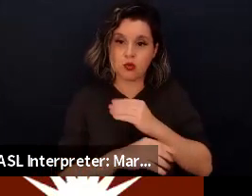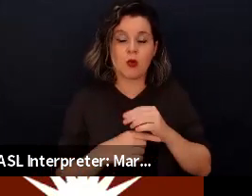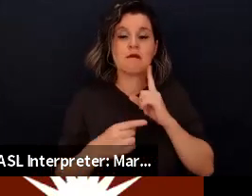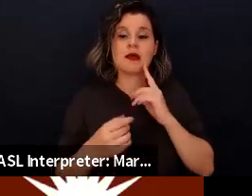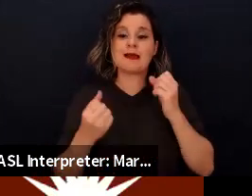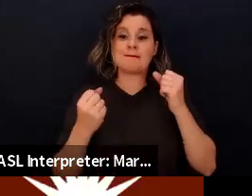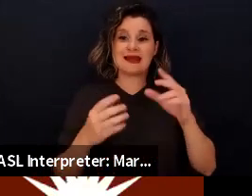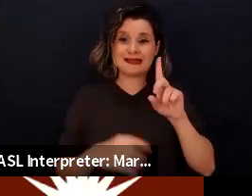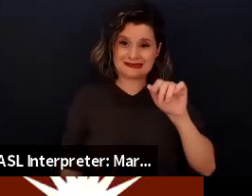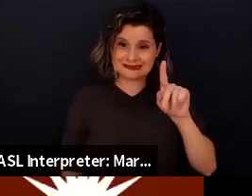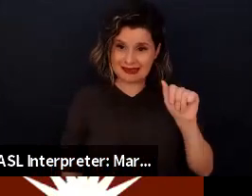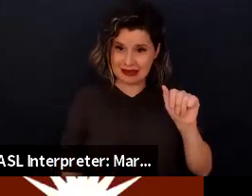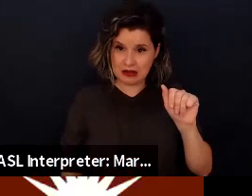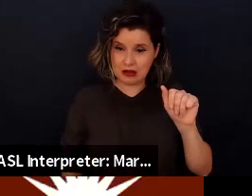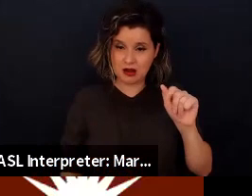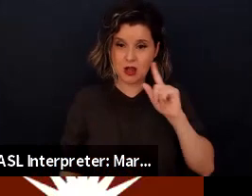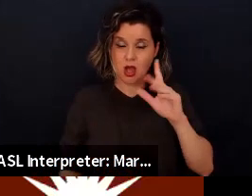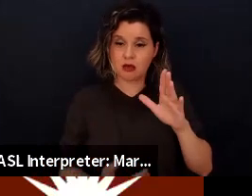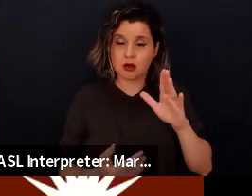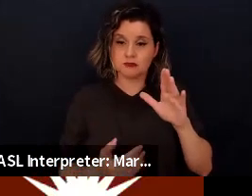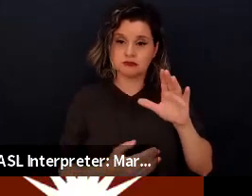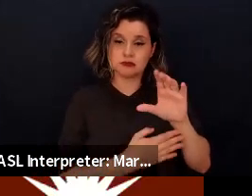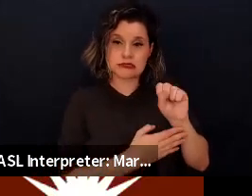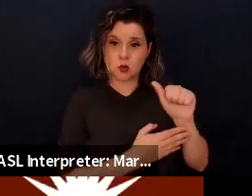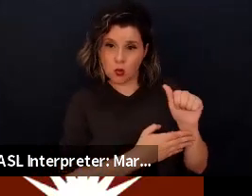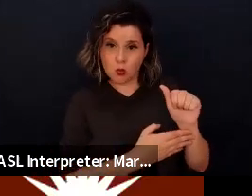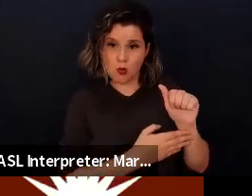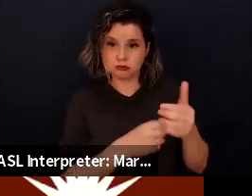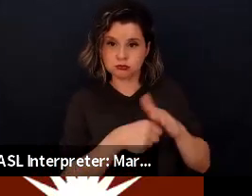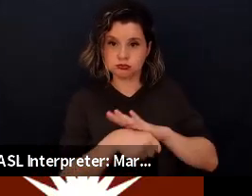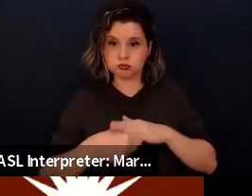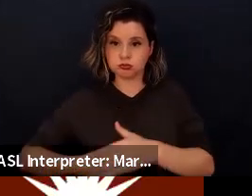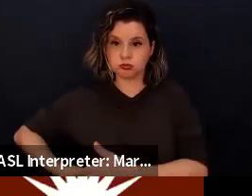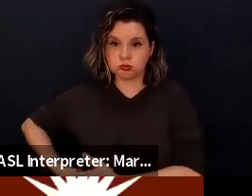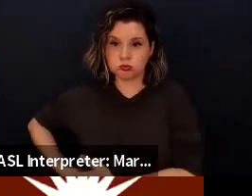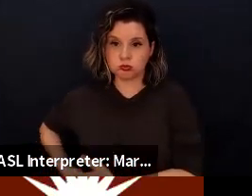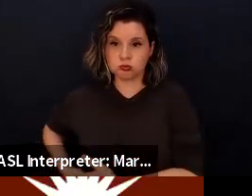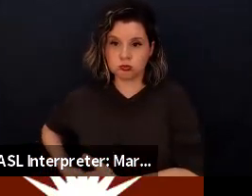estos datos sobre abuso sexual se ocultan habitualmente para